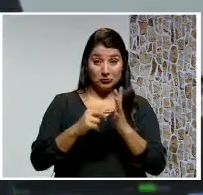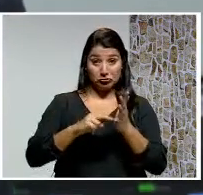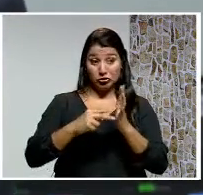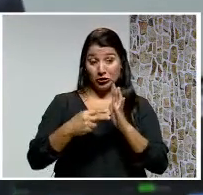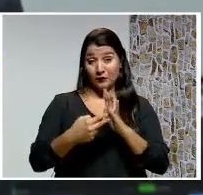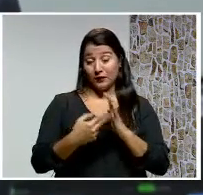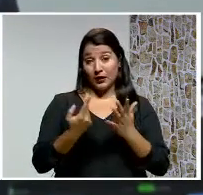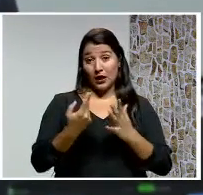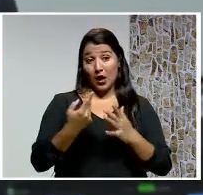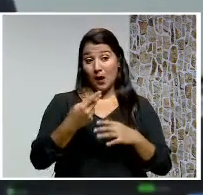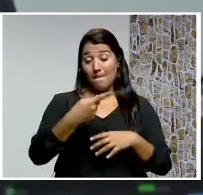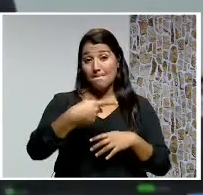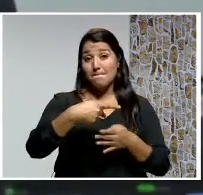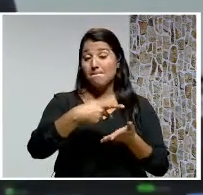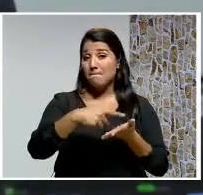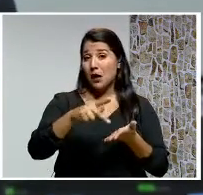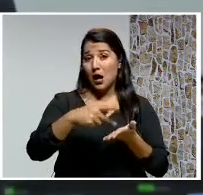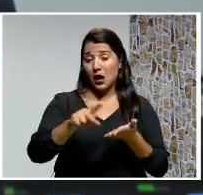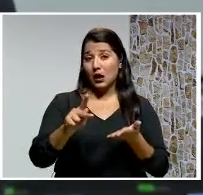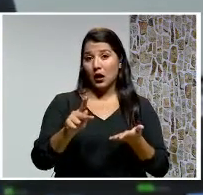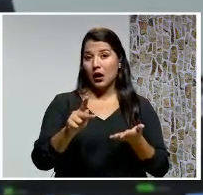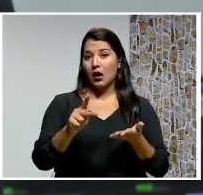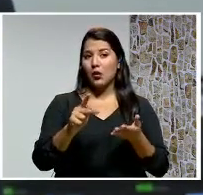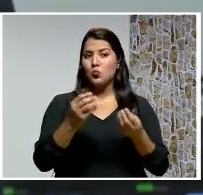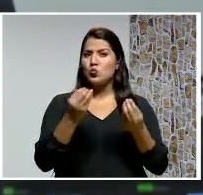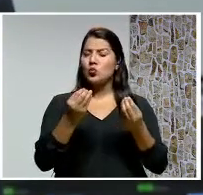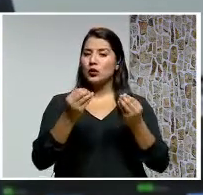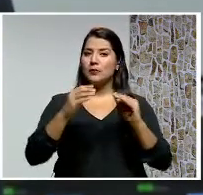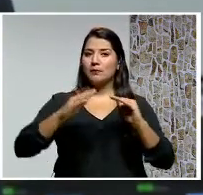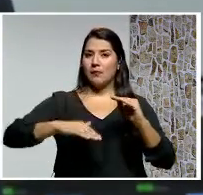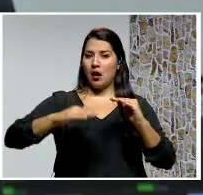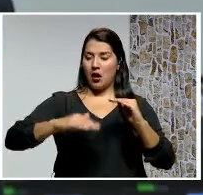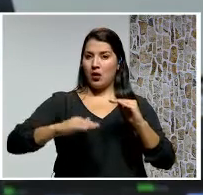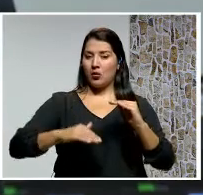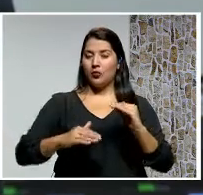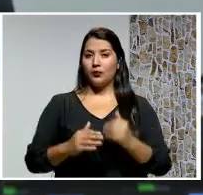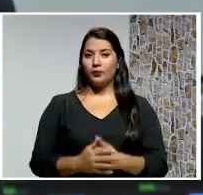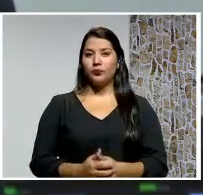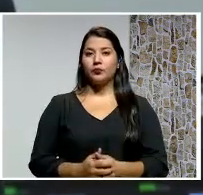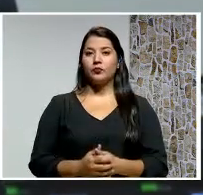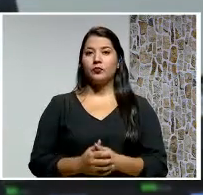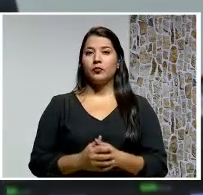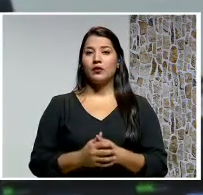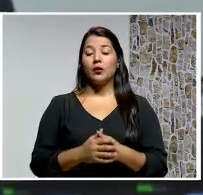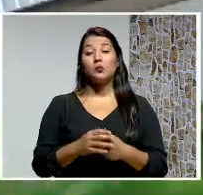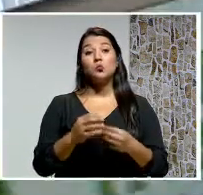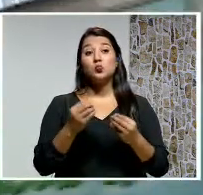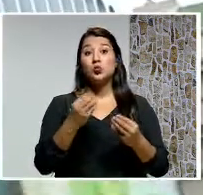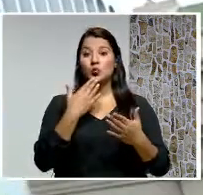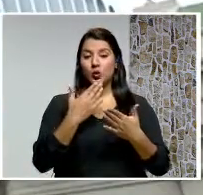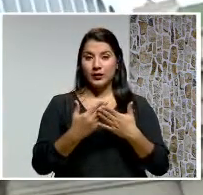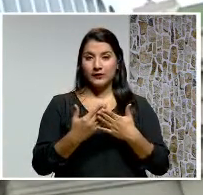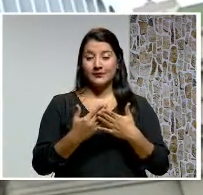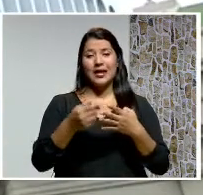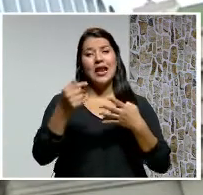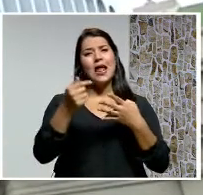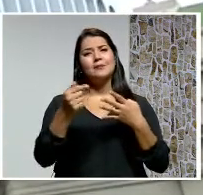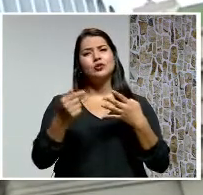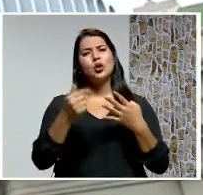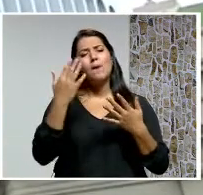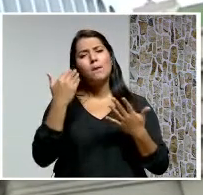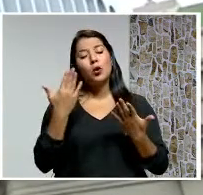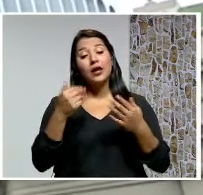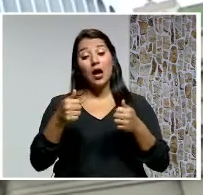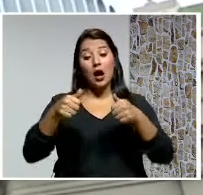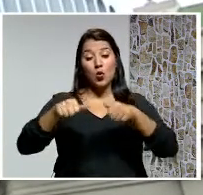que es bastante baja, digamos, también es una tasa que es muy competitiva. La opción se da luego de una